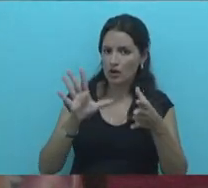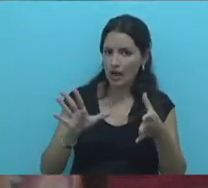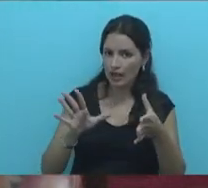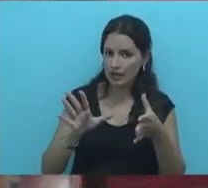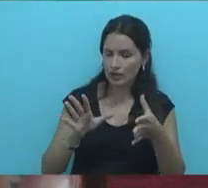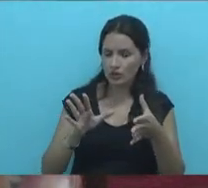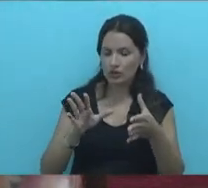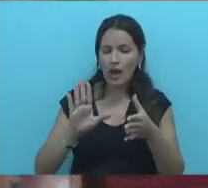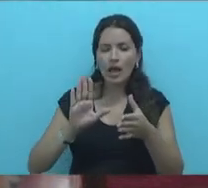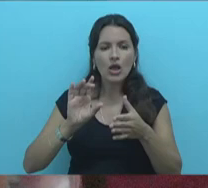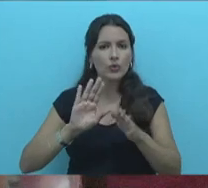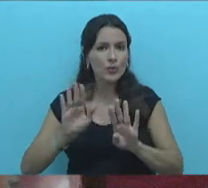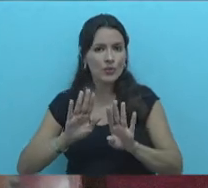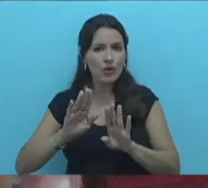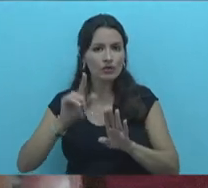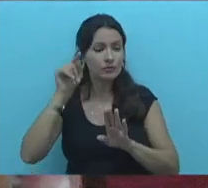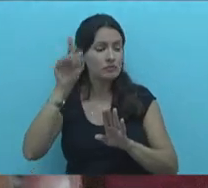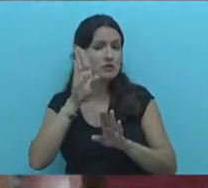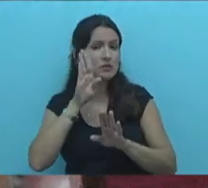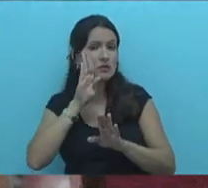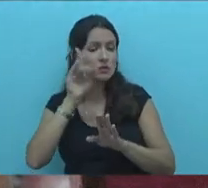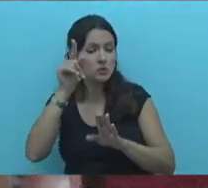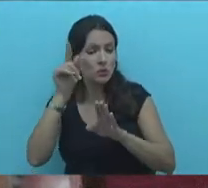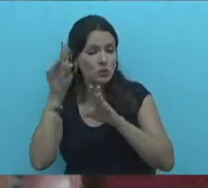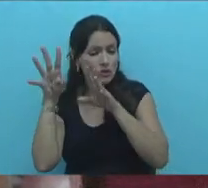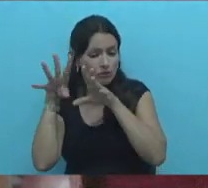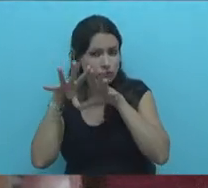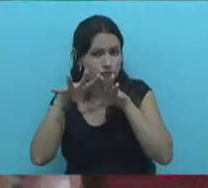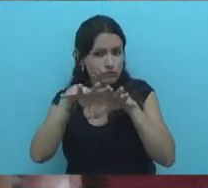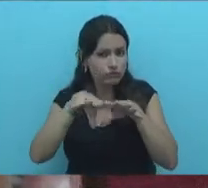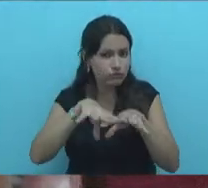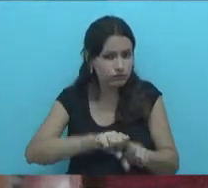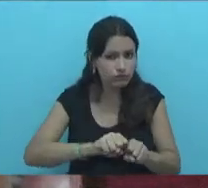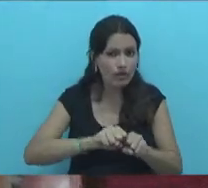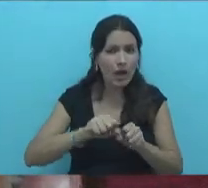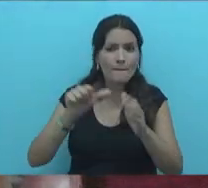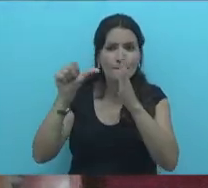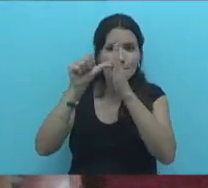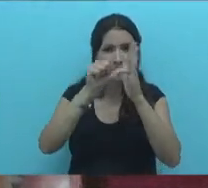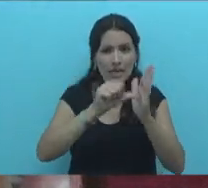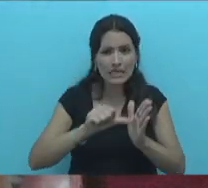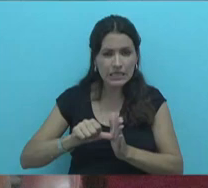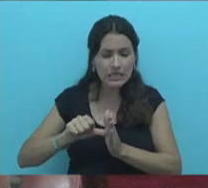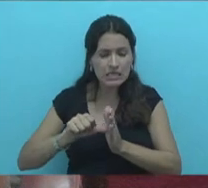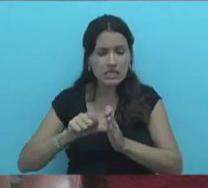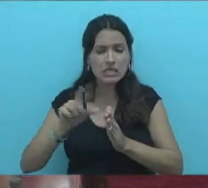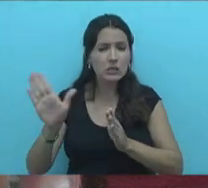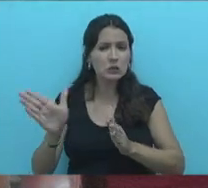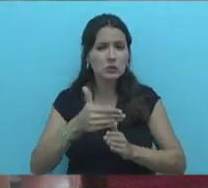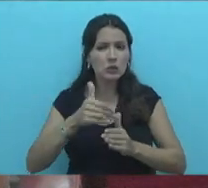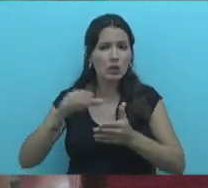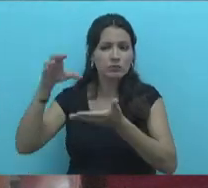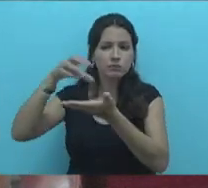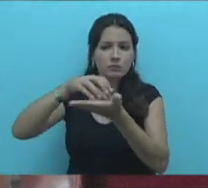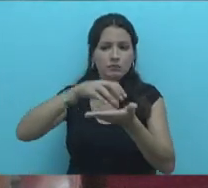Estados Unidos ha sembrado de bases en cada país, bases norteamericanas, que